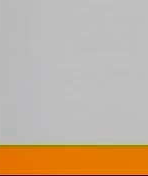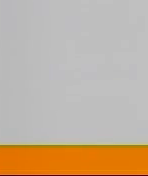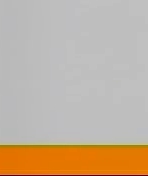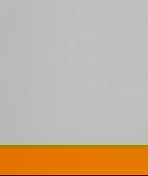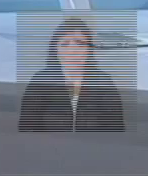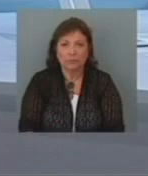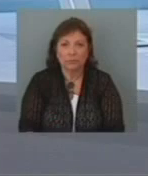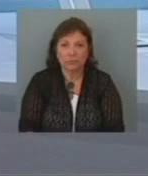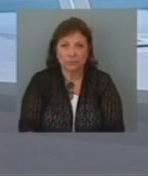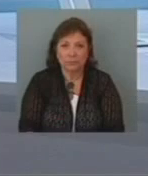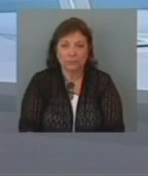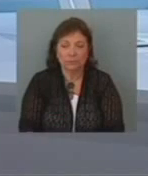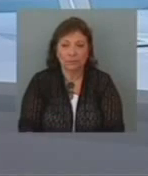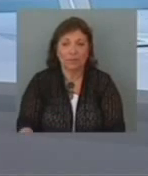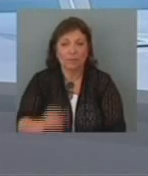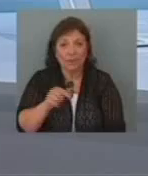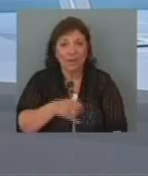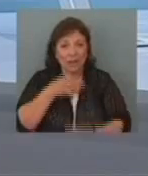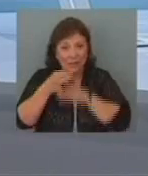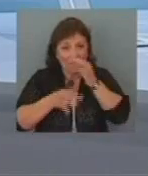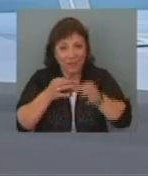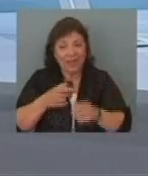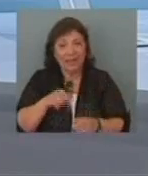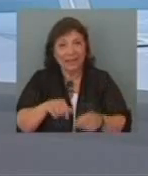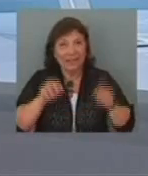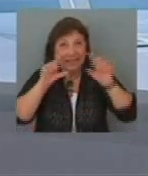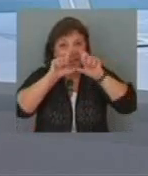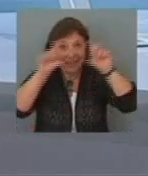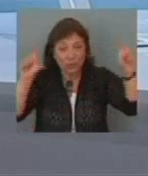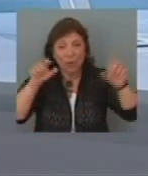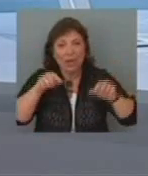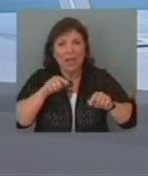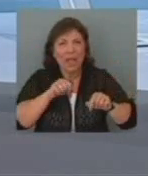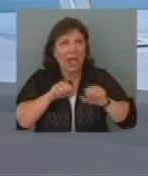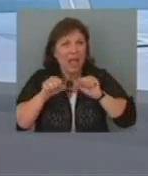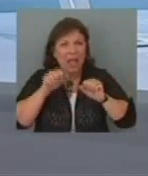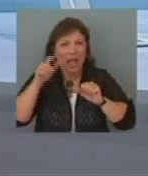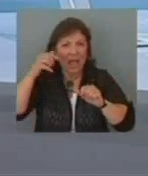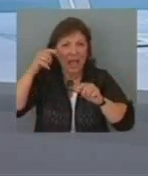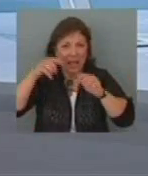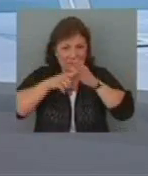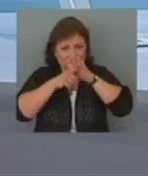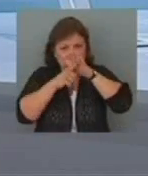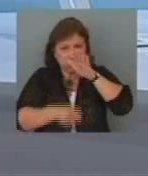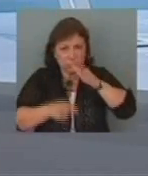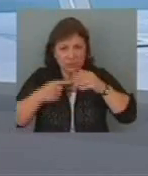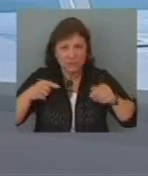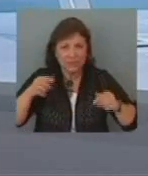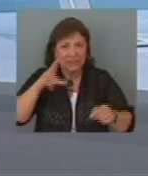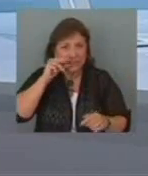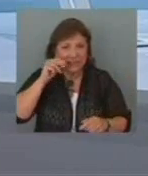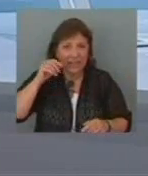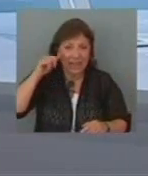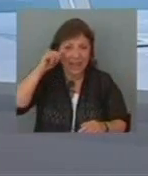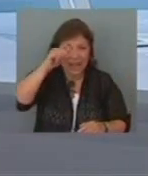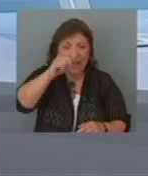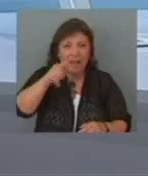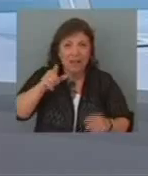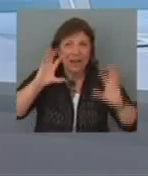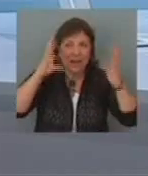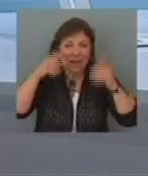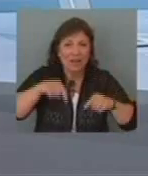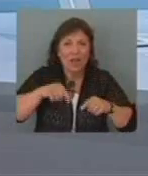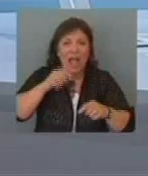juntos. Lo adelantábamos en titulares, un ataque de la Fuerza Aérea Siria causó 80 muertos en la ciudad rebelde